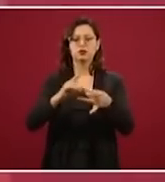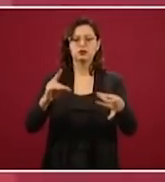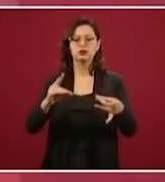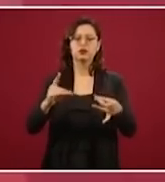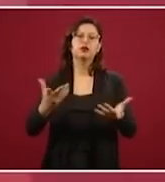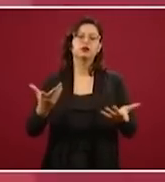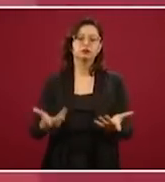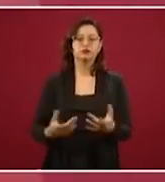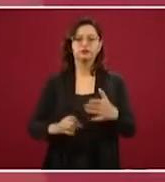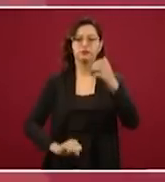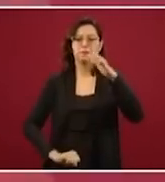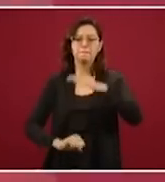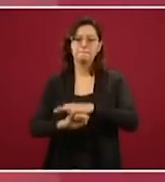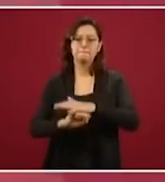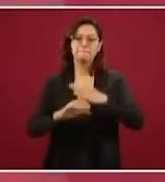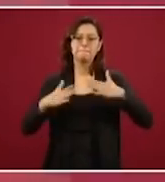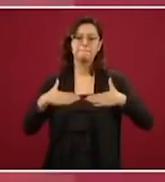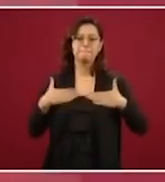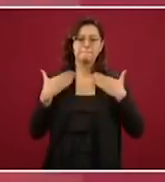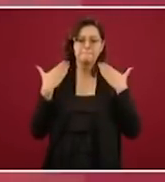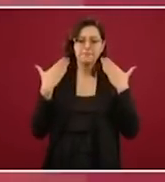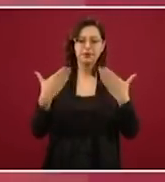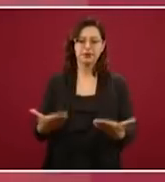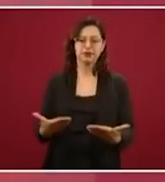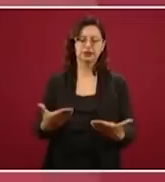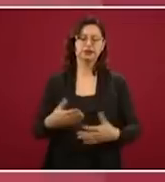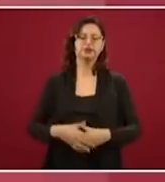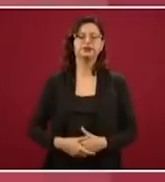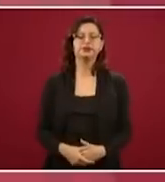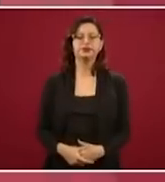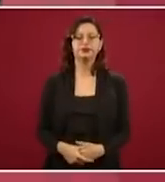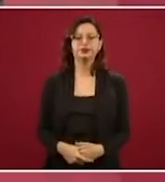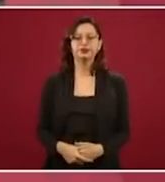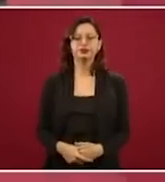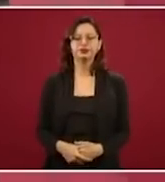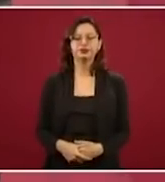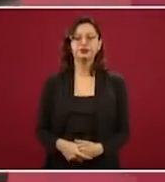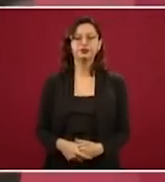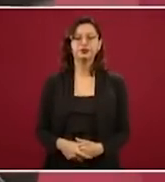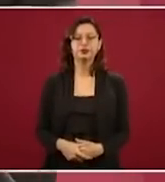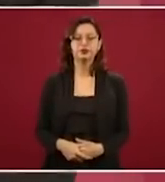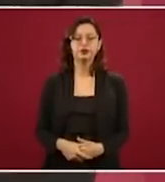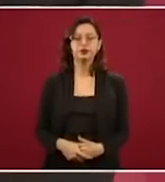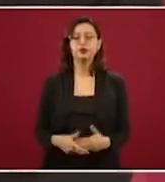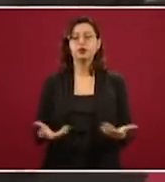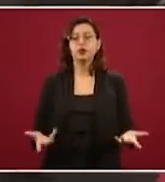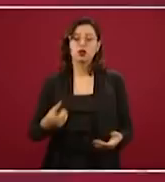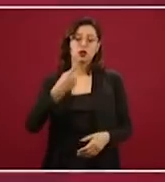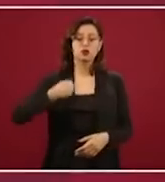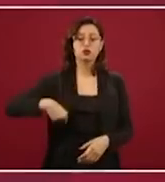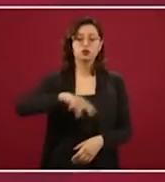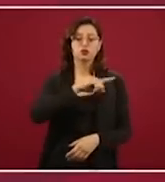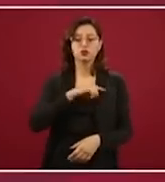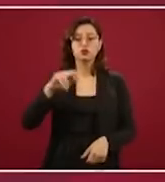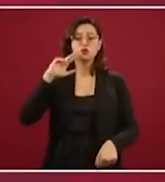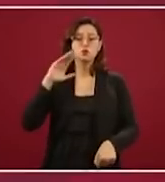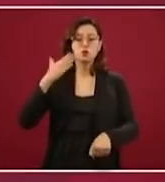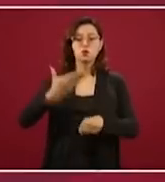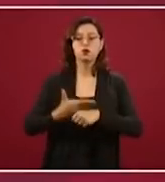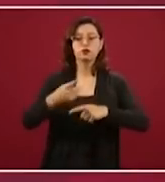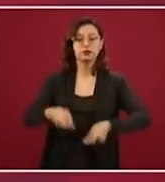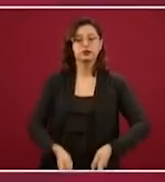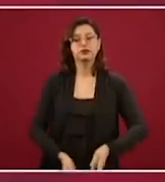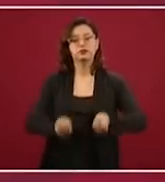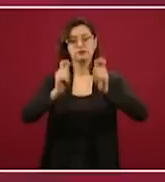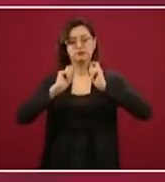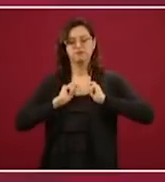confianza. Lo que queremos es que todos asumamos nuestra responsabilidad como buenos